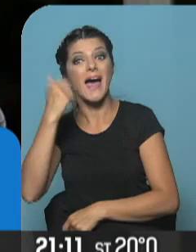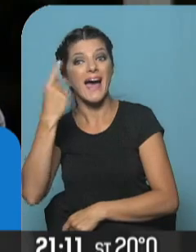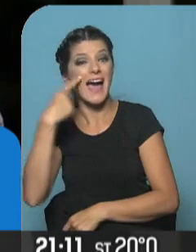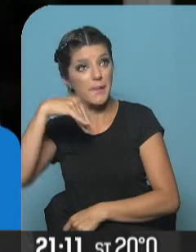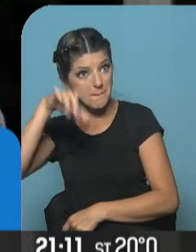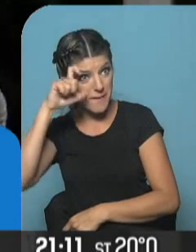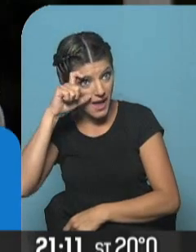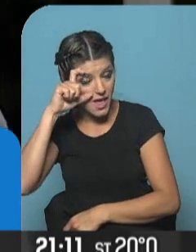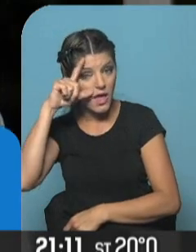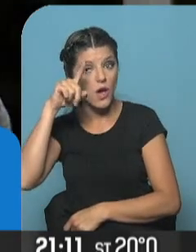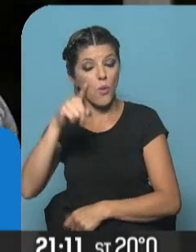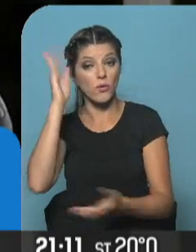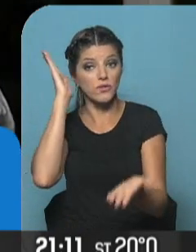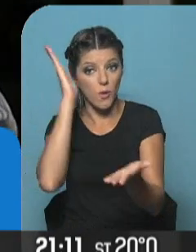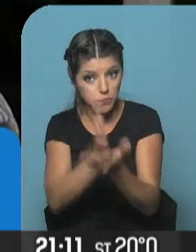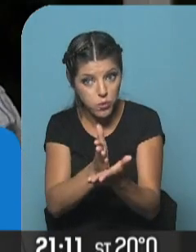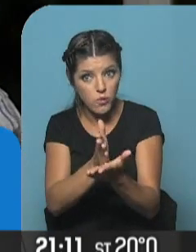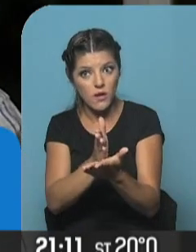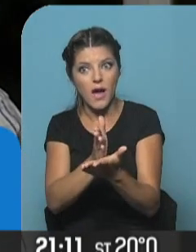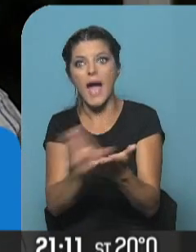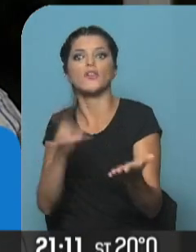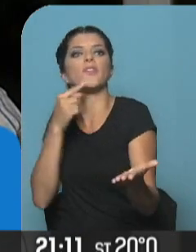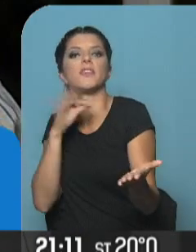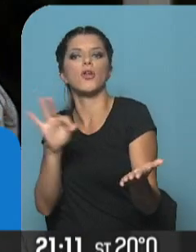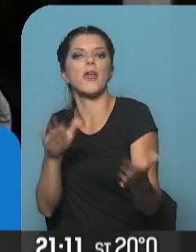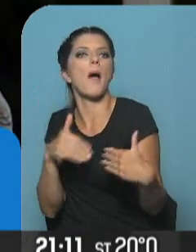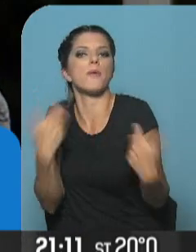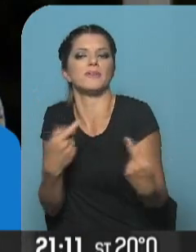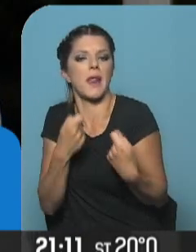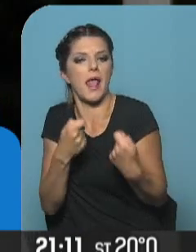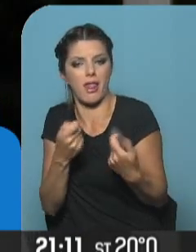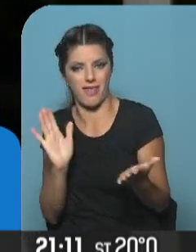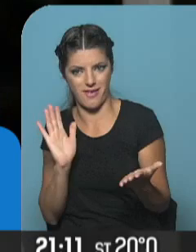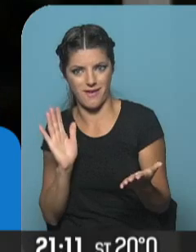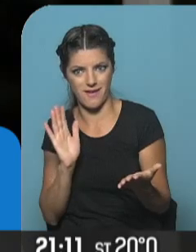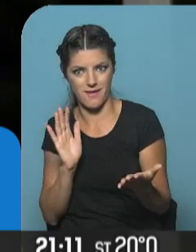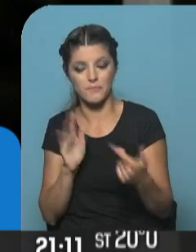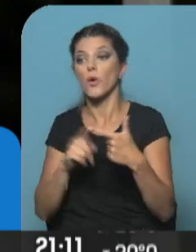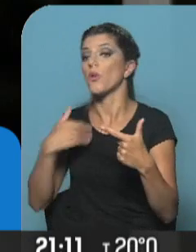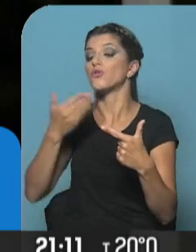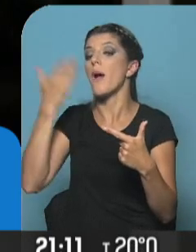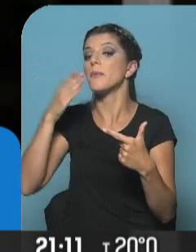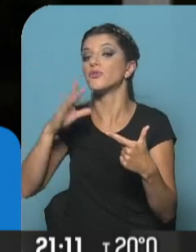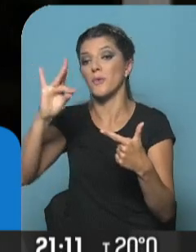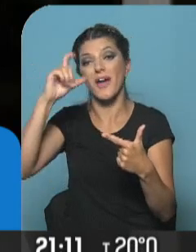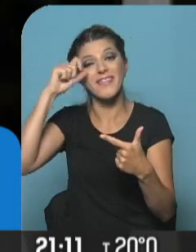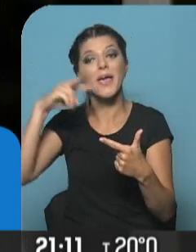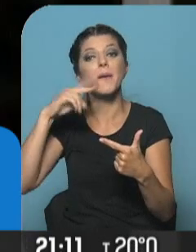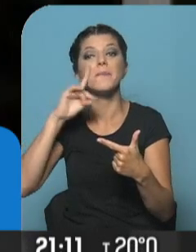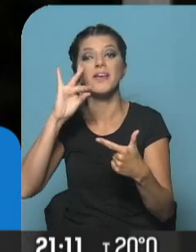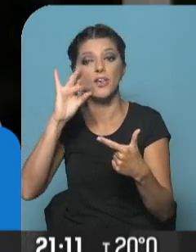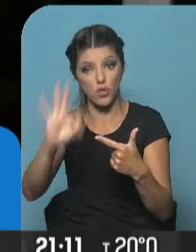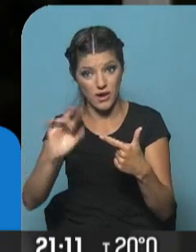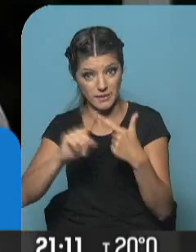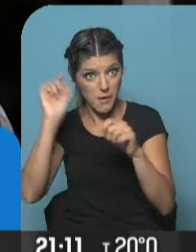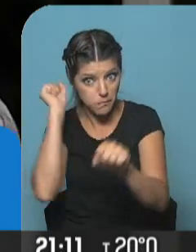condenado Ricardo Jaime, dejaron de decir que era oportunismo y persecución política. Cuando dijimos eso de Julio De Vido, y Julio De Vido fue detenido y desaforado